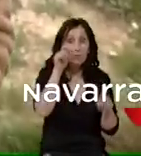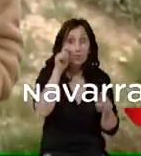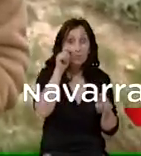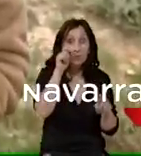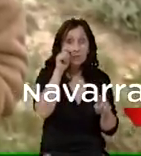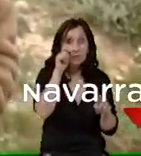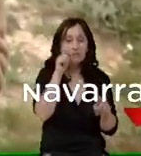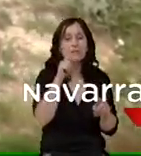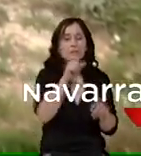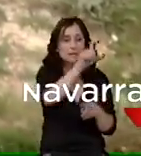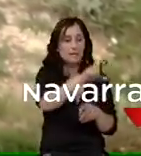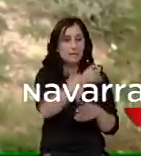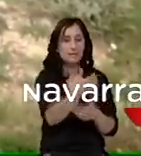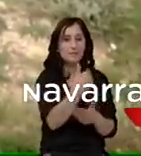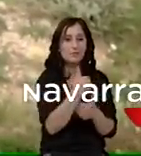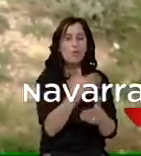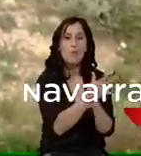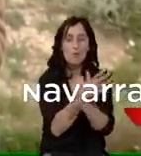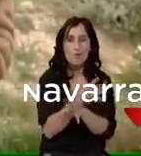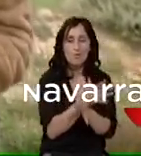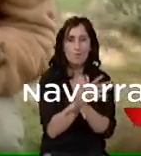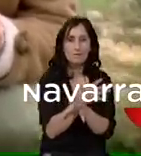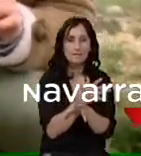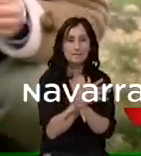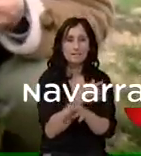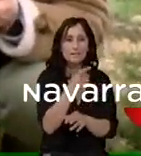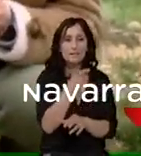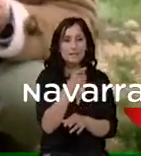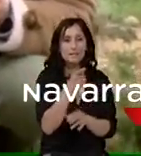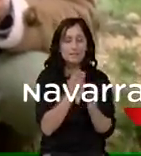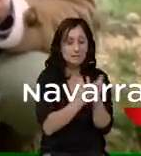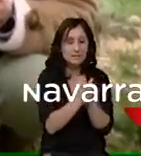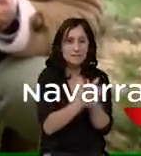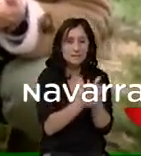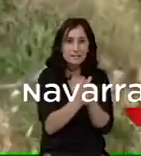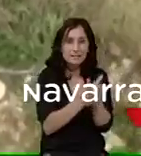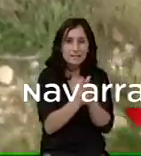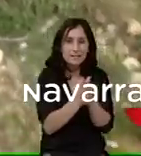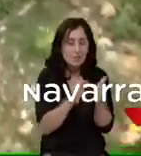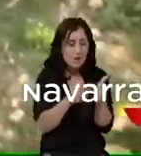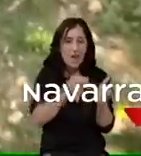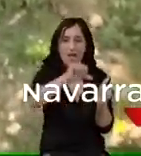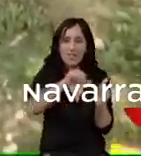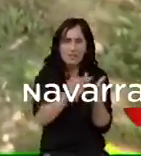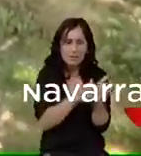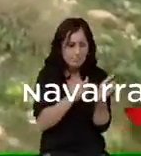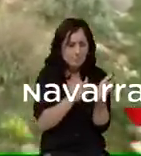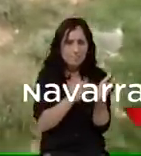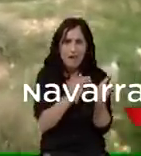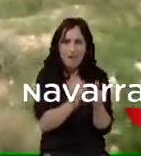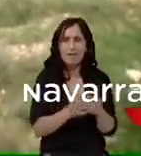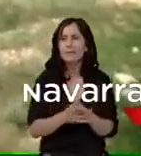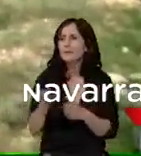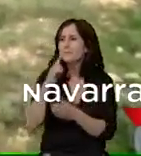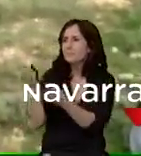nuestros visitantes, hacemos algún juego para que noten cómo se queda el aceite en las manos. ¿Fantimamos? Sí, me